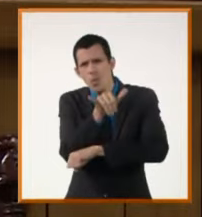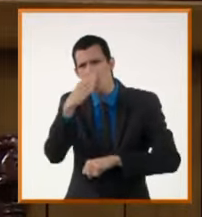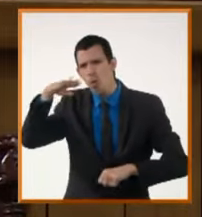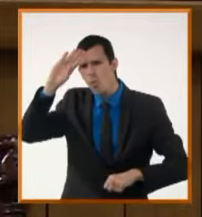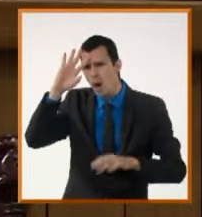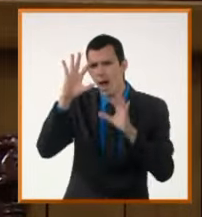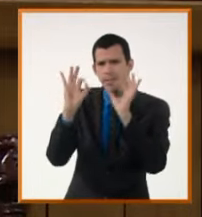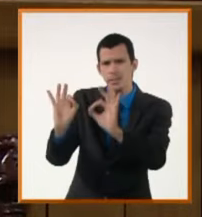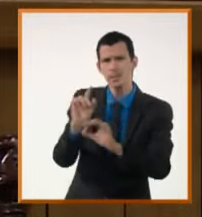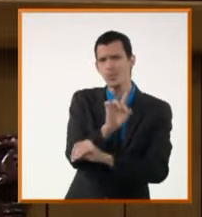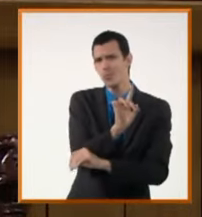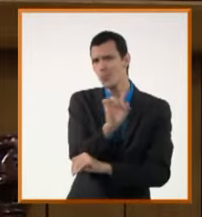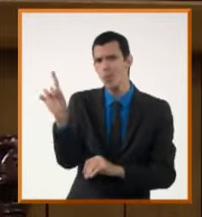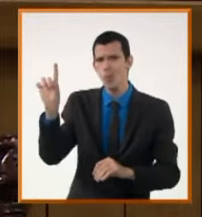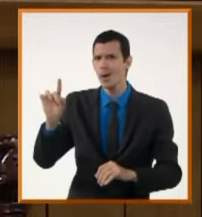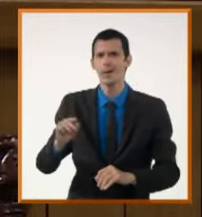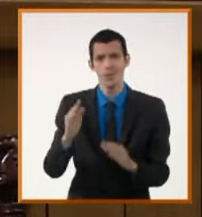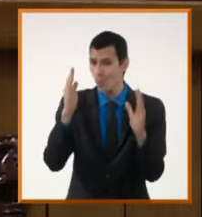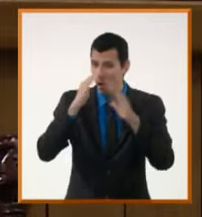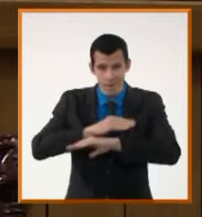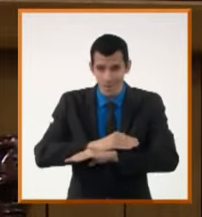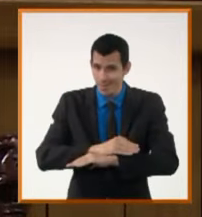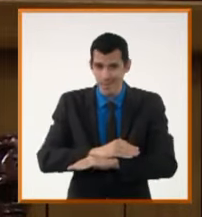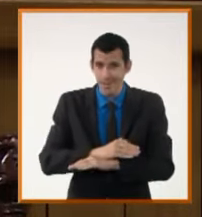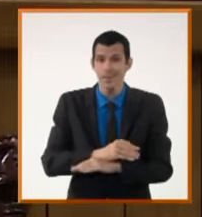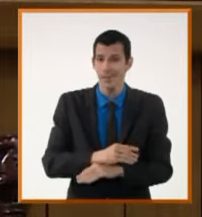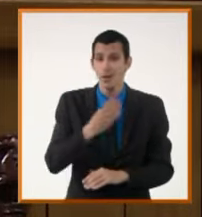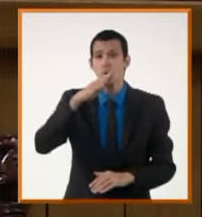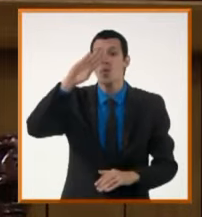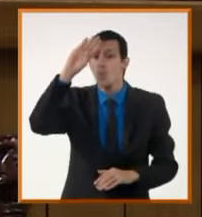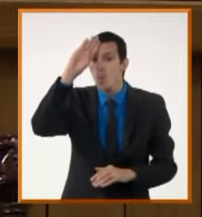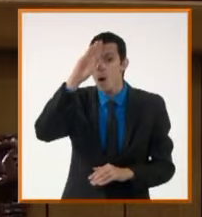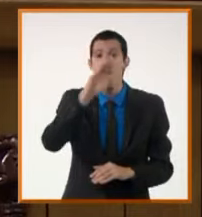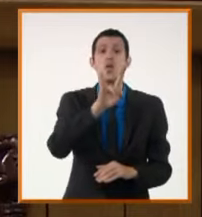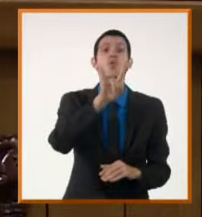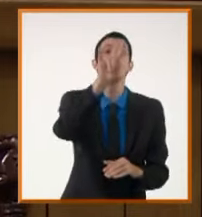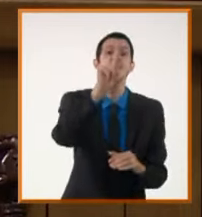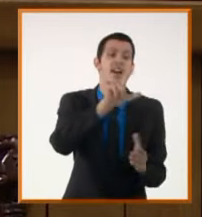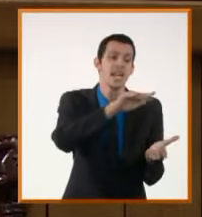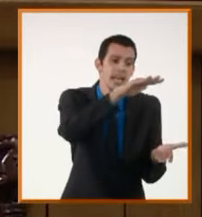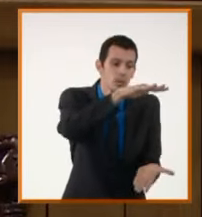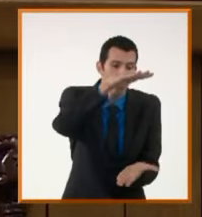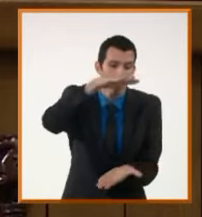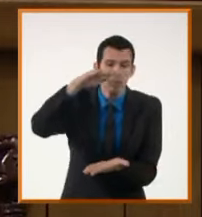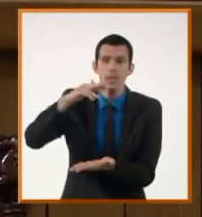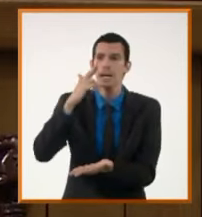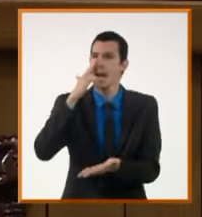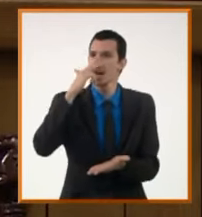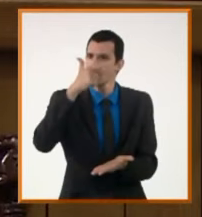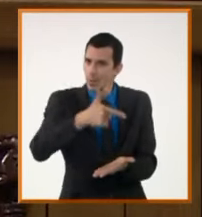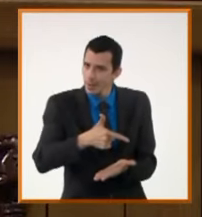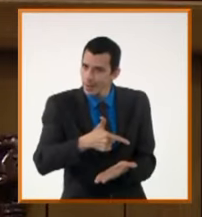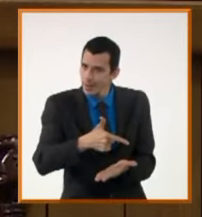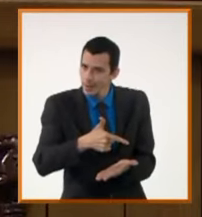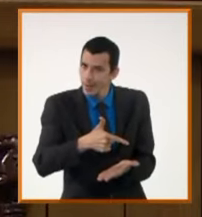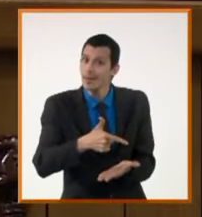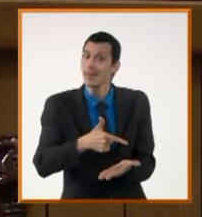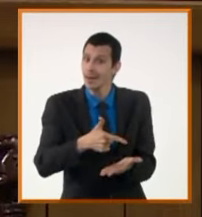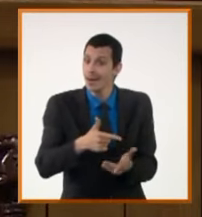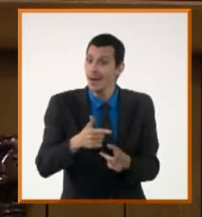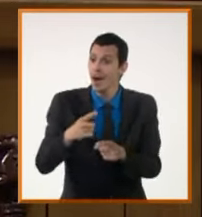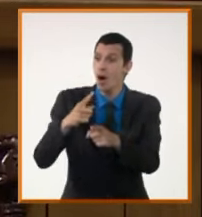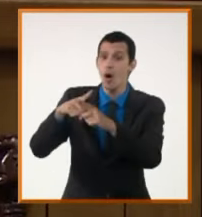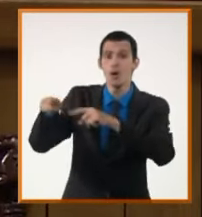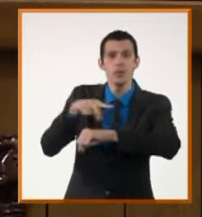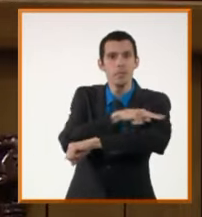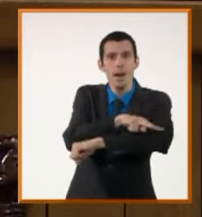dólar. Ese lujo nos lo estamos dando y eso hay que terminarlo. ¿Cómo es posible que un país que promueve